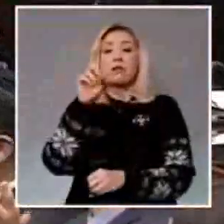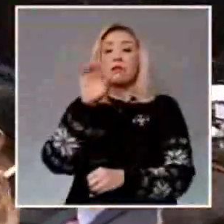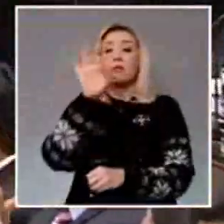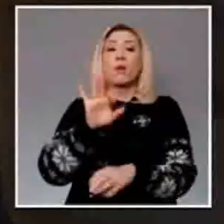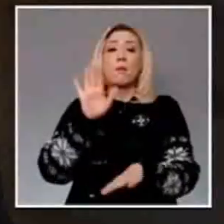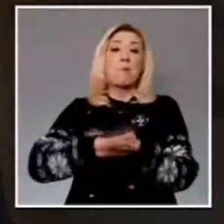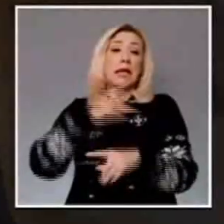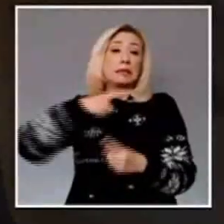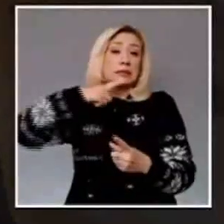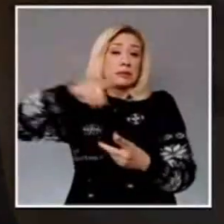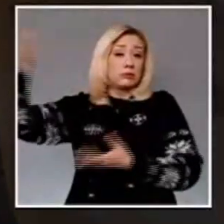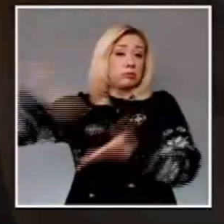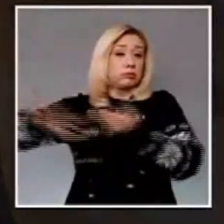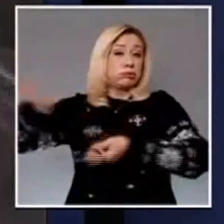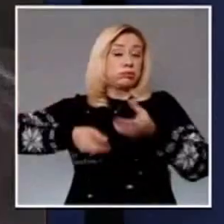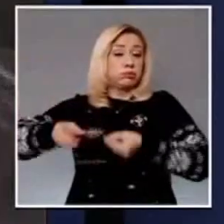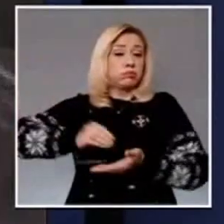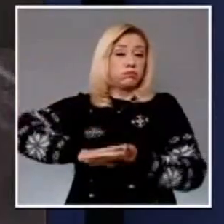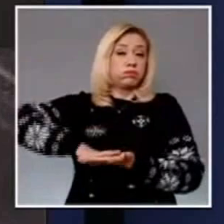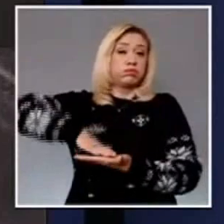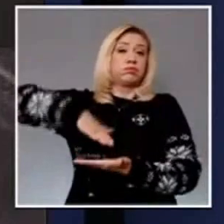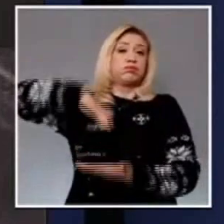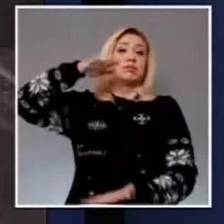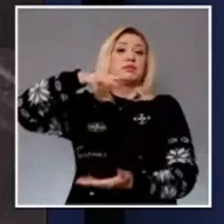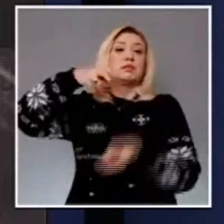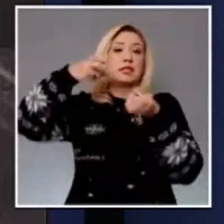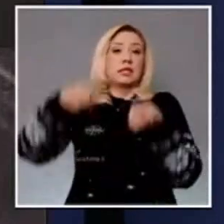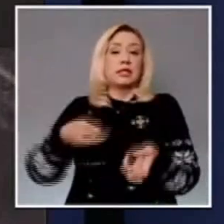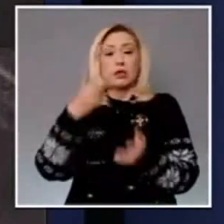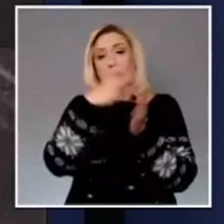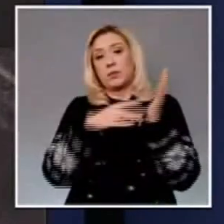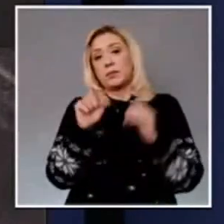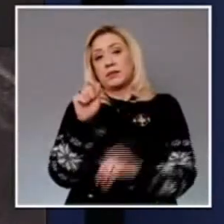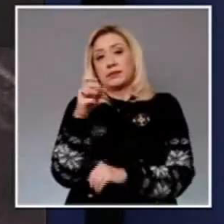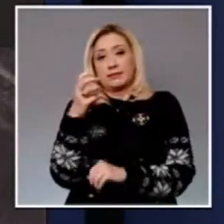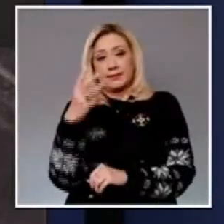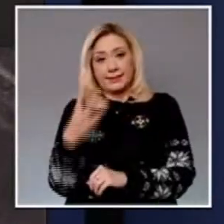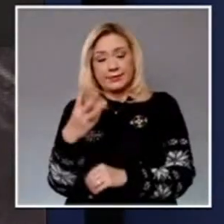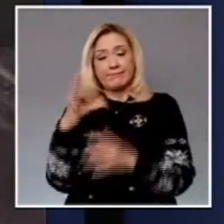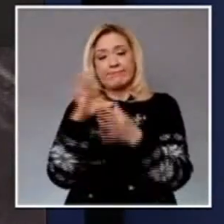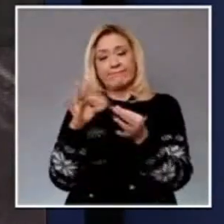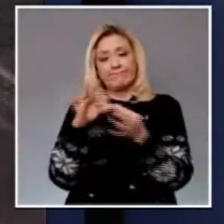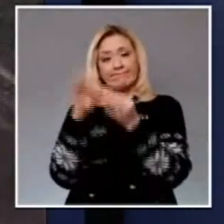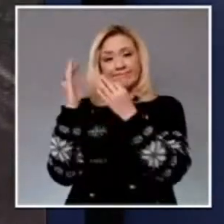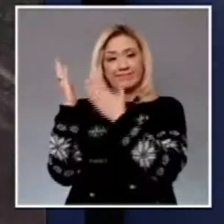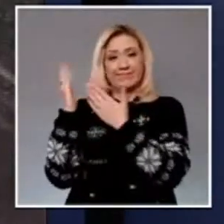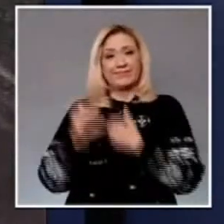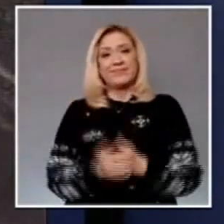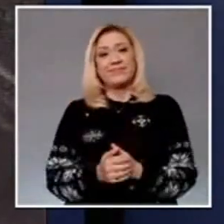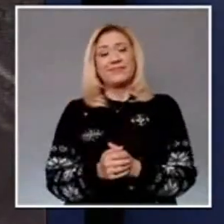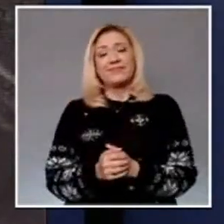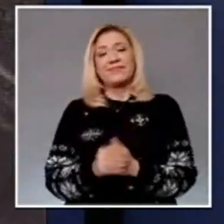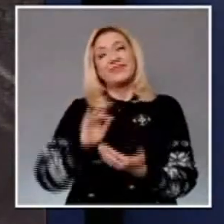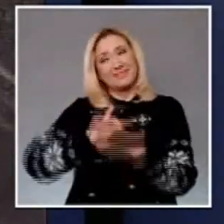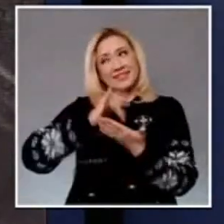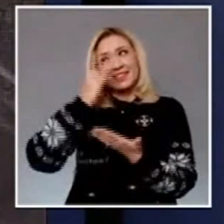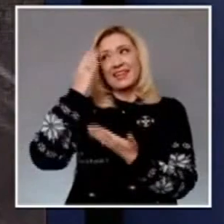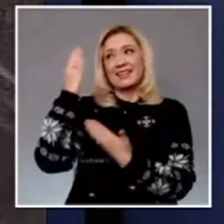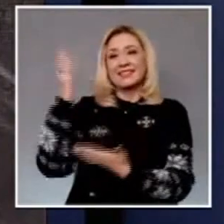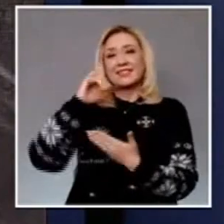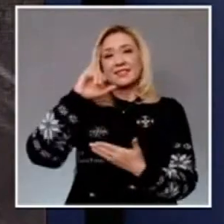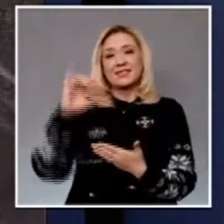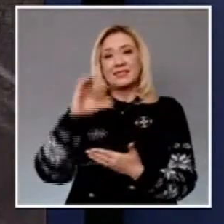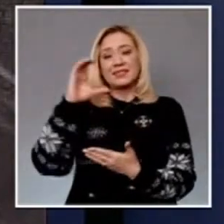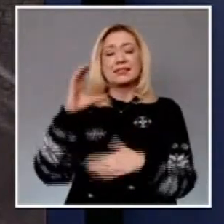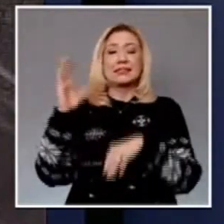recibieron en esta sala de la Corte. Es la información que tenemos. Muchas gracias, Juan Carlos, por esta